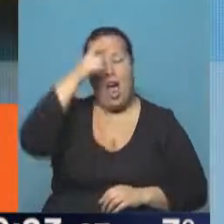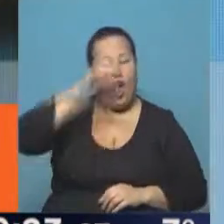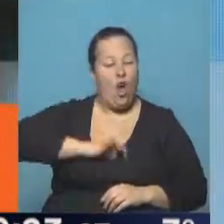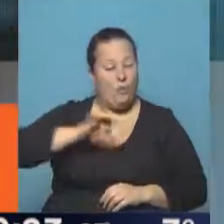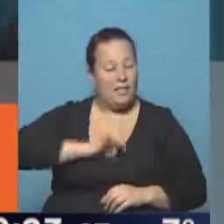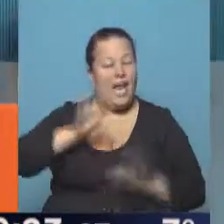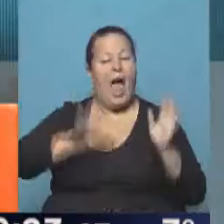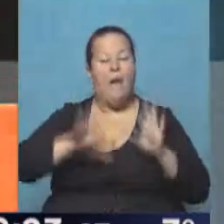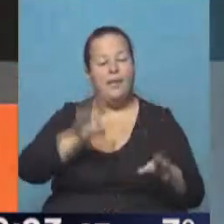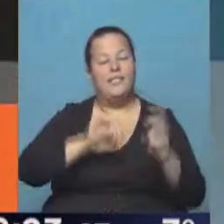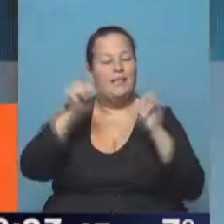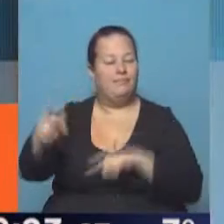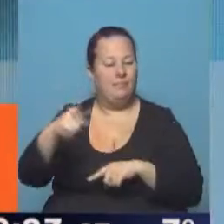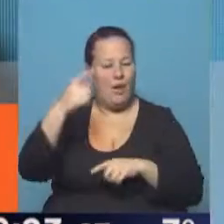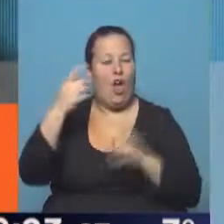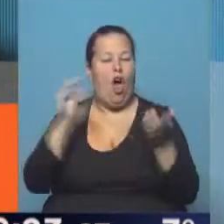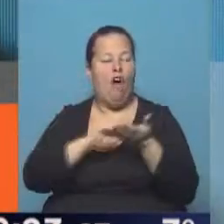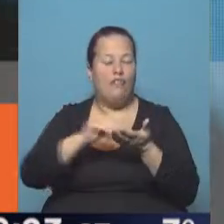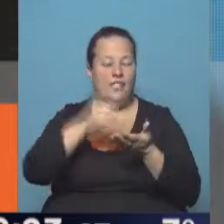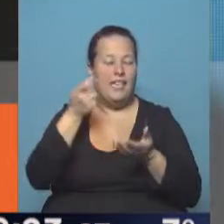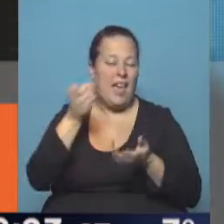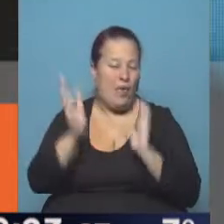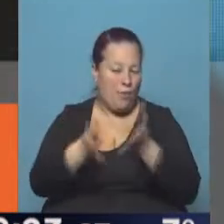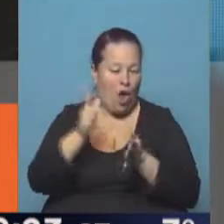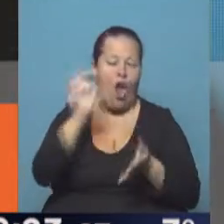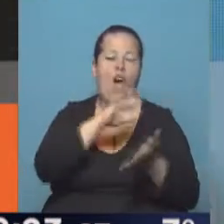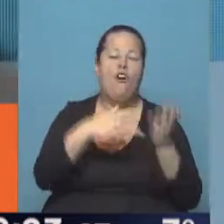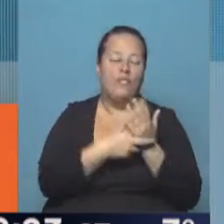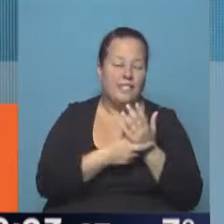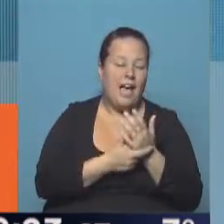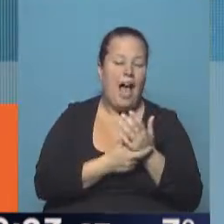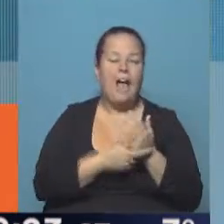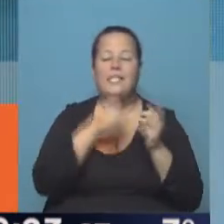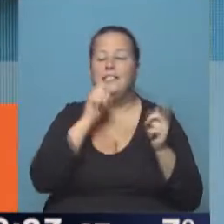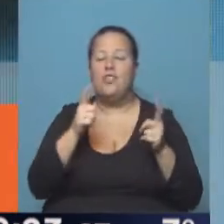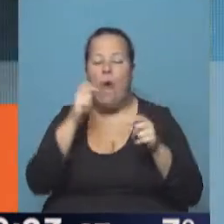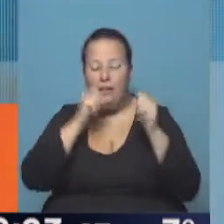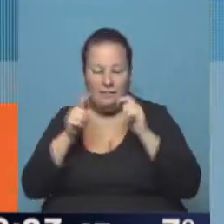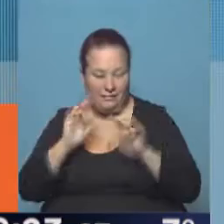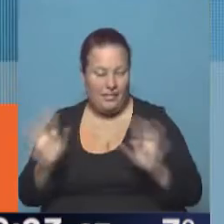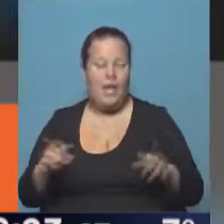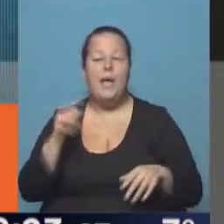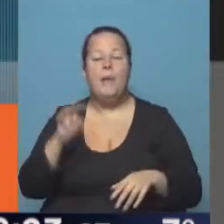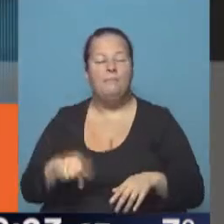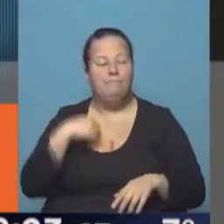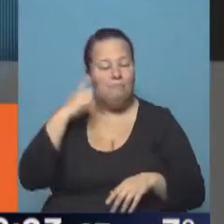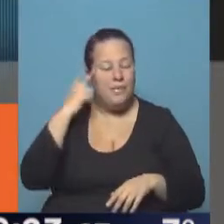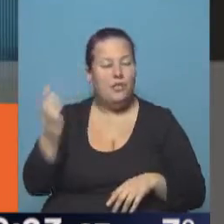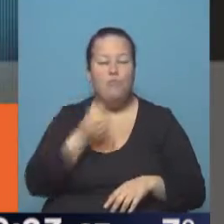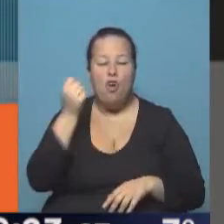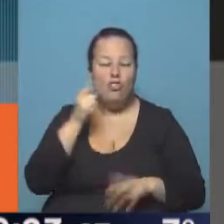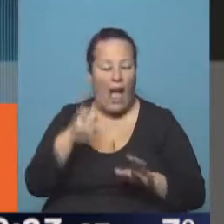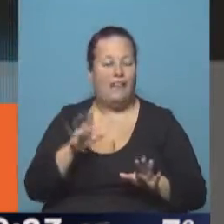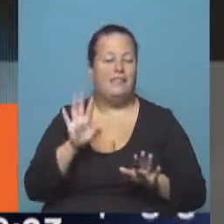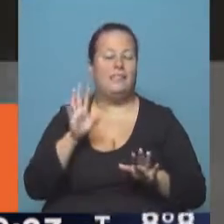muchas veces las derivan a la Oficina de Violencia o también a las fiscalías cuando no hay lesiones. Pero acá lo que me parece